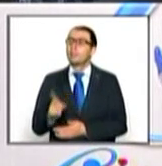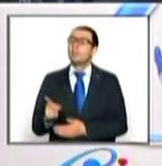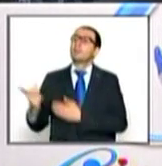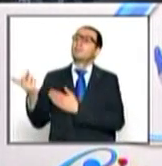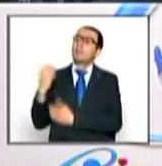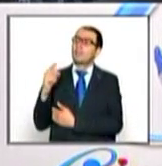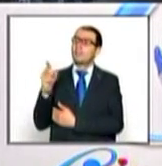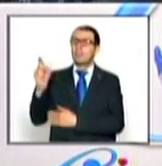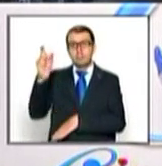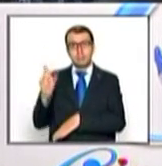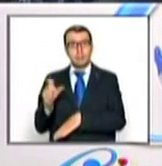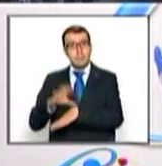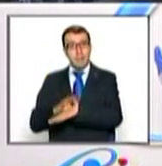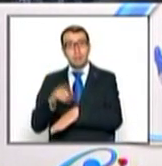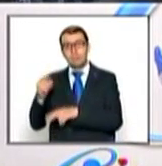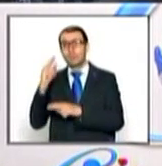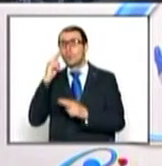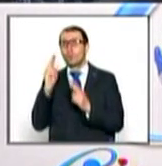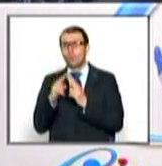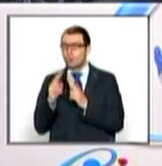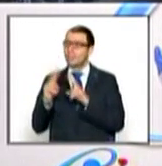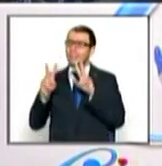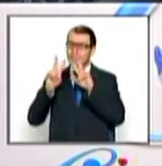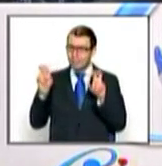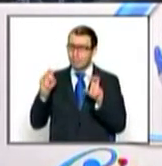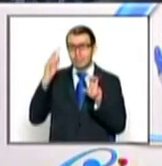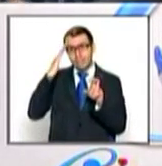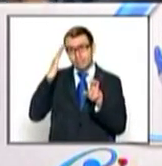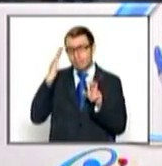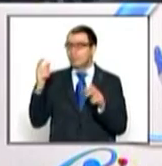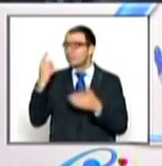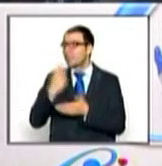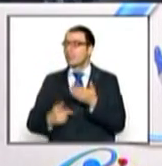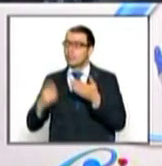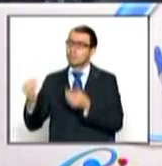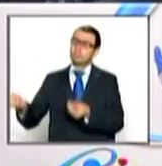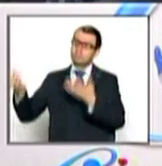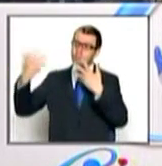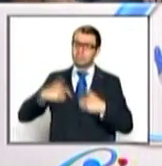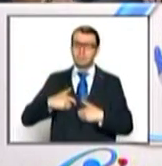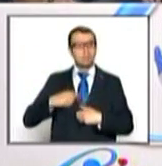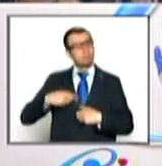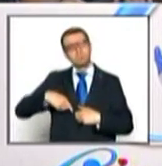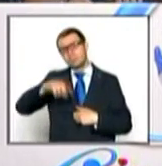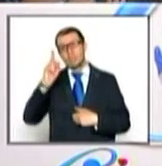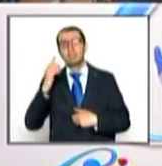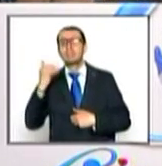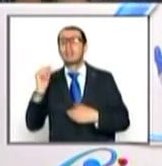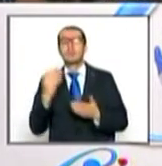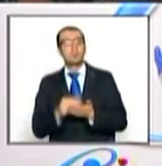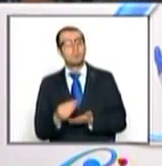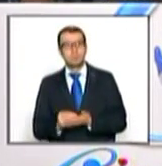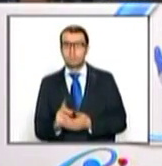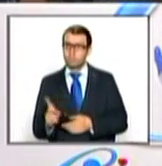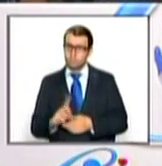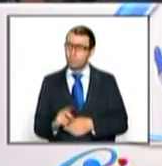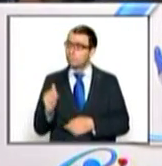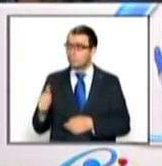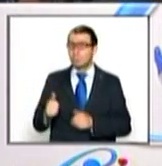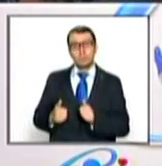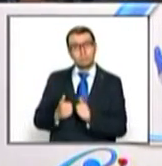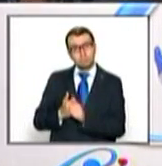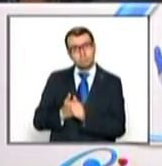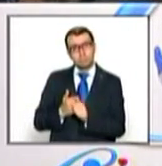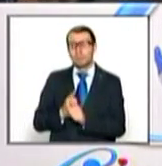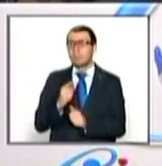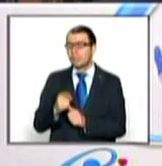formulado por un médico que conozca el tema y que sepa qué es lo que le está mandando. No es solamente tome omega 3 y vaya a comprar donde quiera, no. Que sea asesorado por un médico que sepa